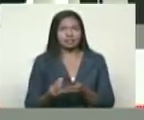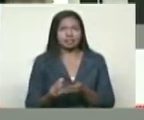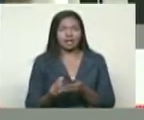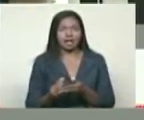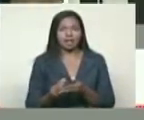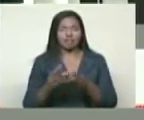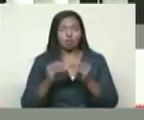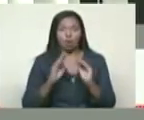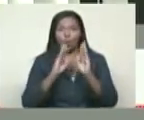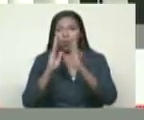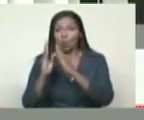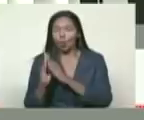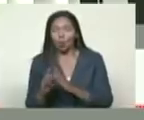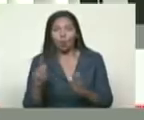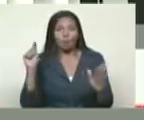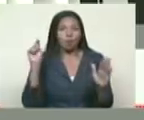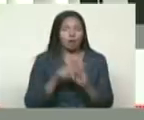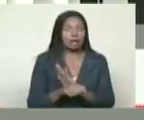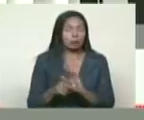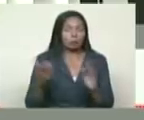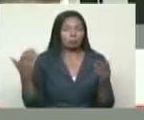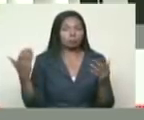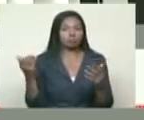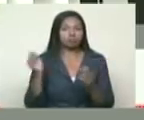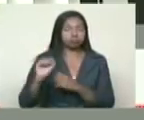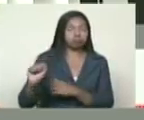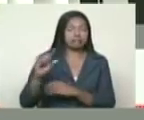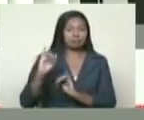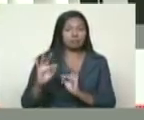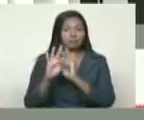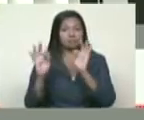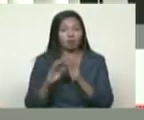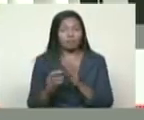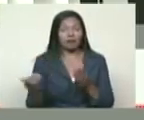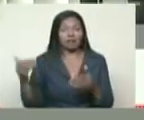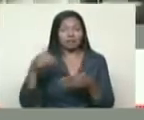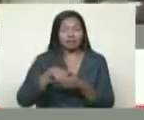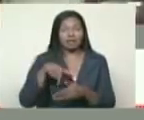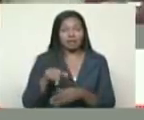una logística antibloqueo en tiempo récord, para lograr que lleguen los